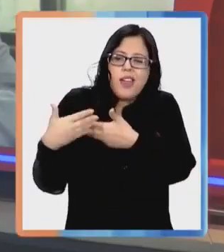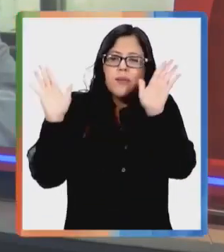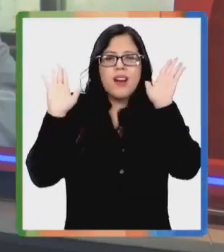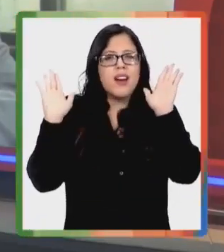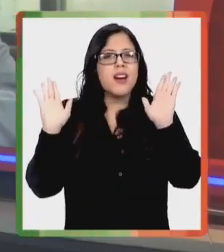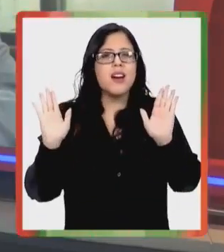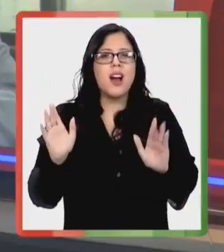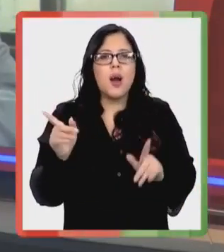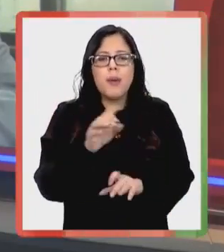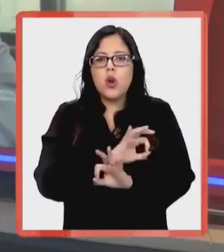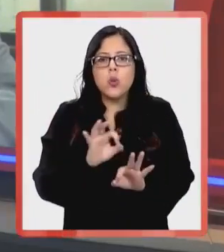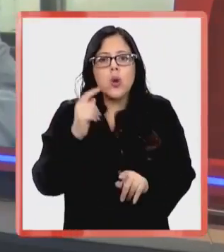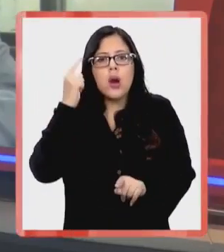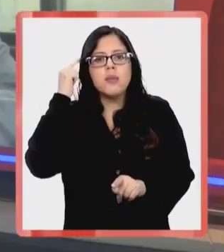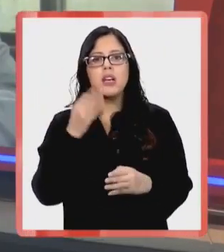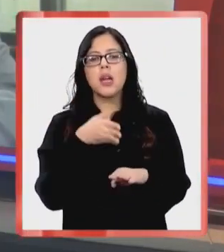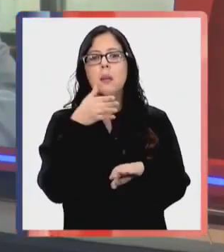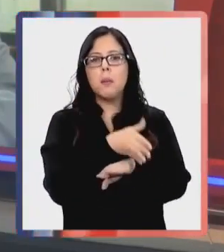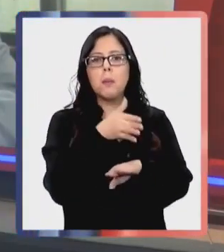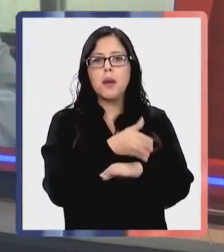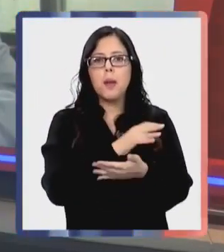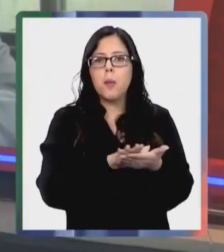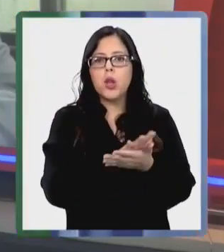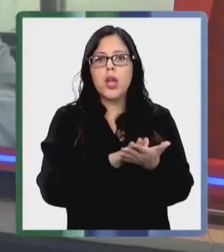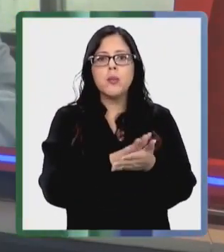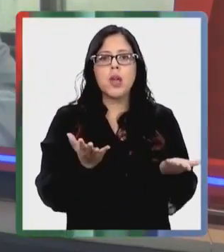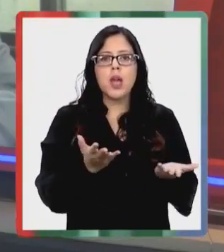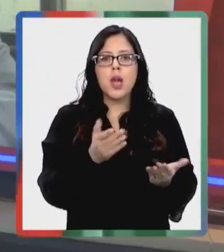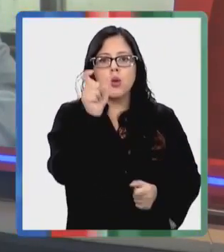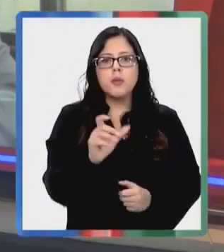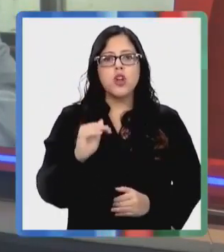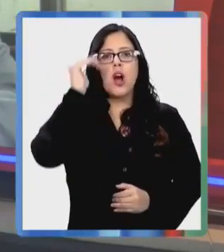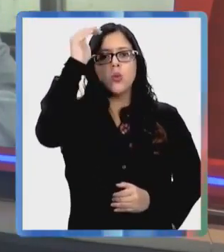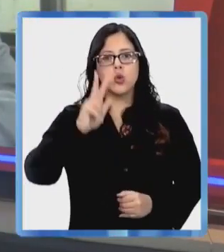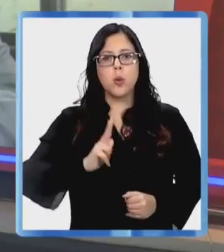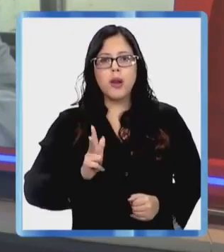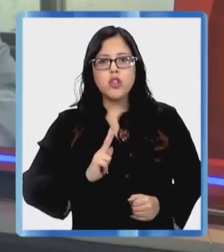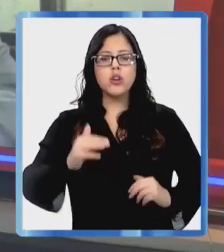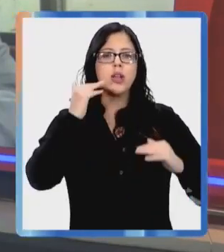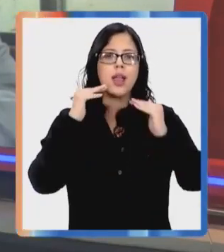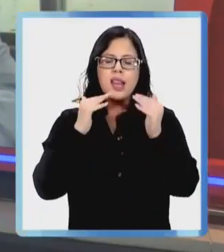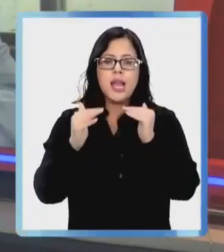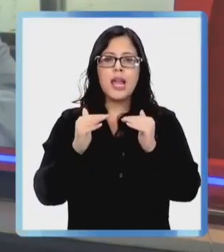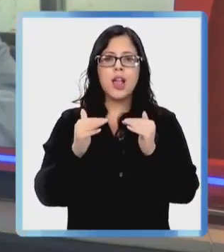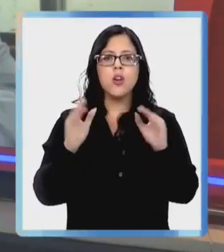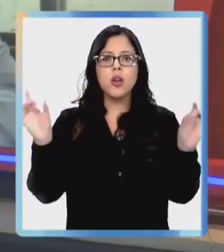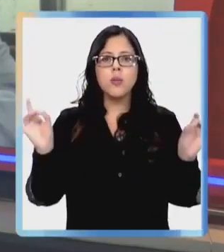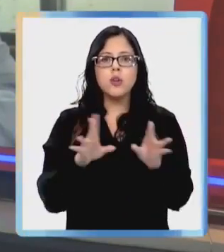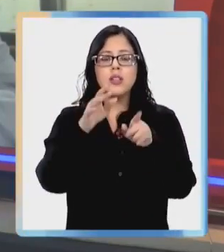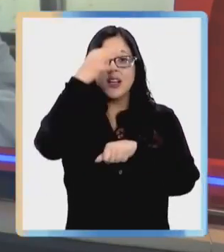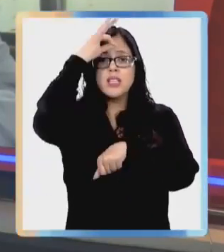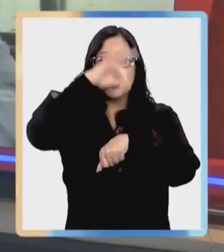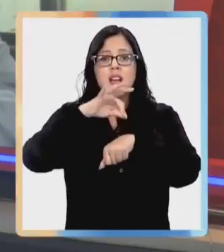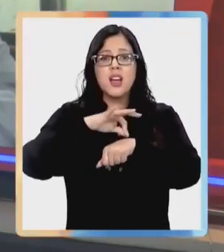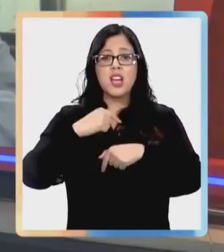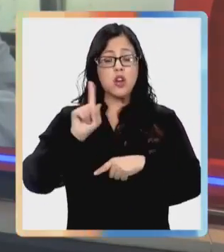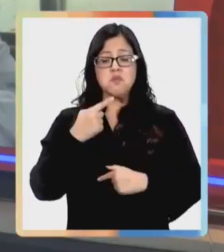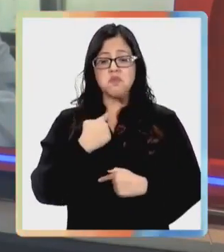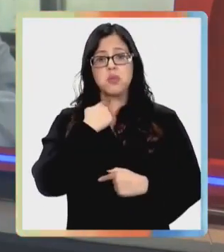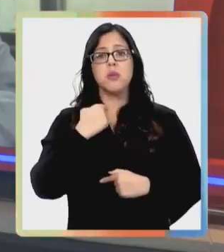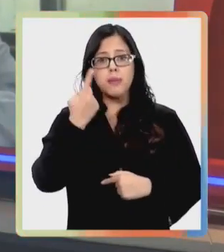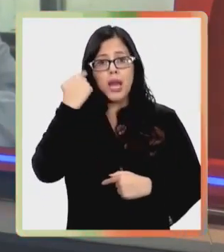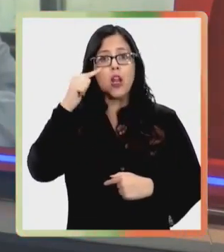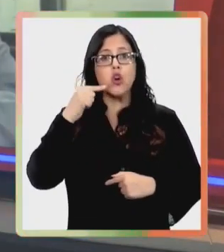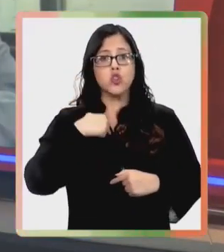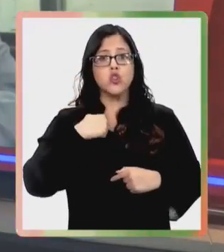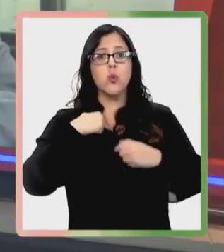puede pasar? Pero no pensar que uno visita cada cierto tiempo, no sé, a un adulto mayor, a niños, y que puede llevar ese virus que no me afectó